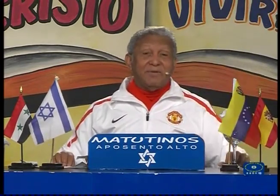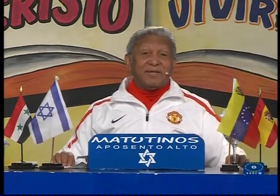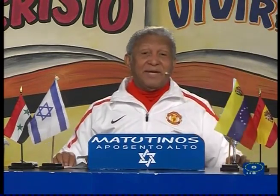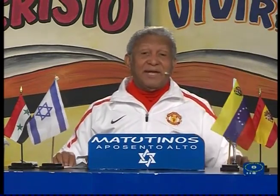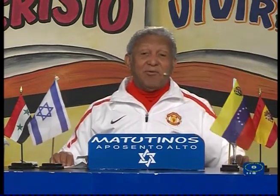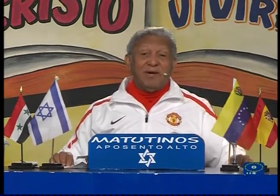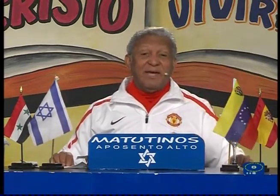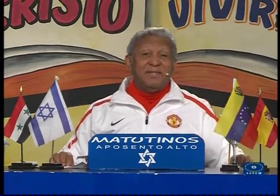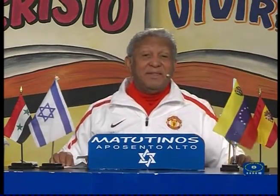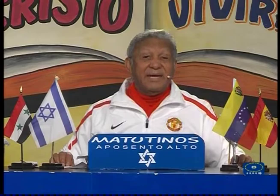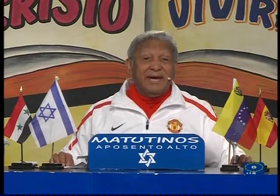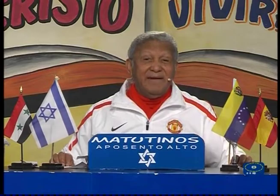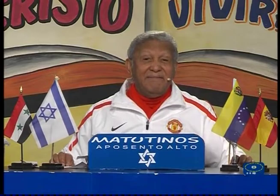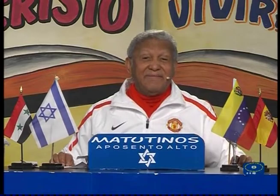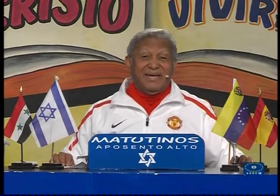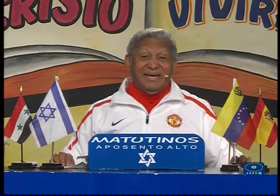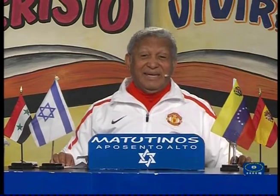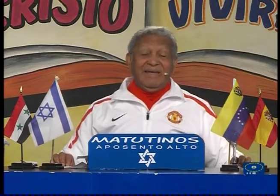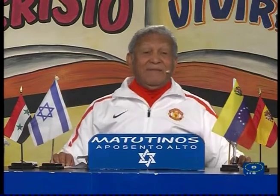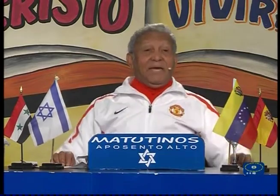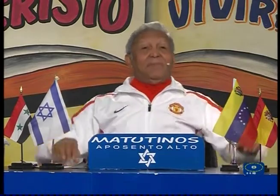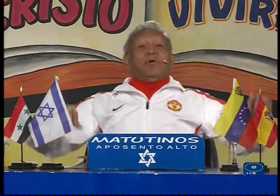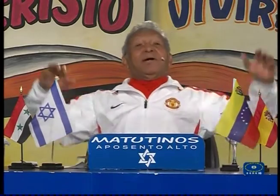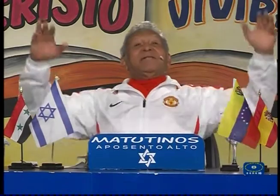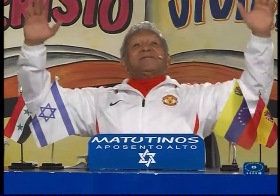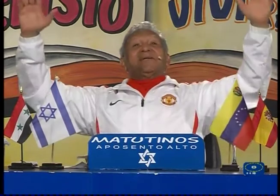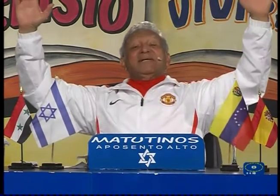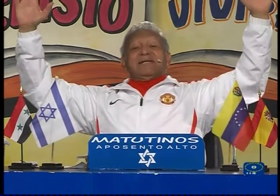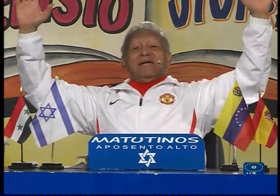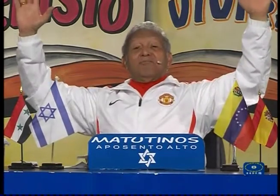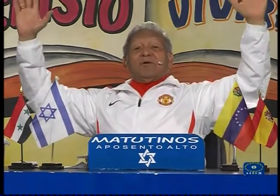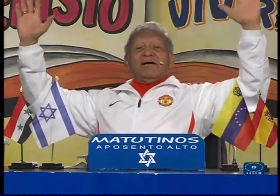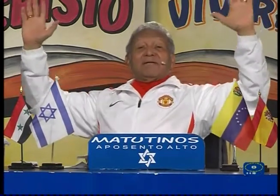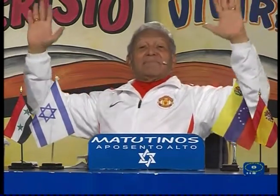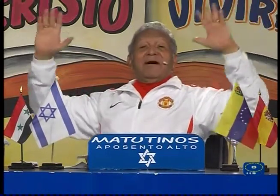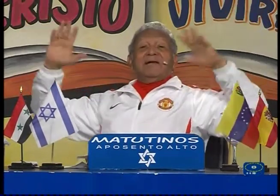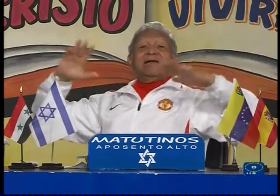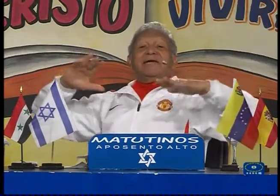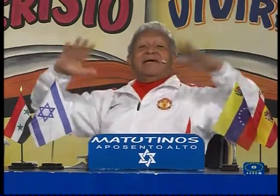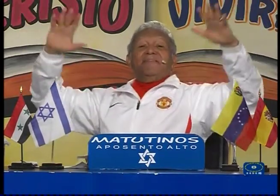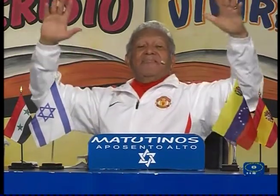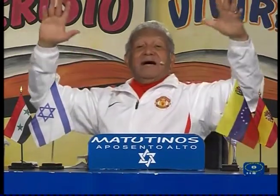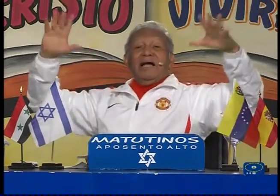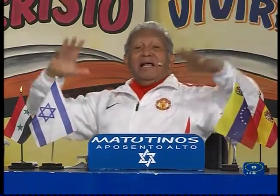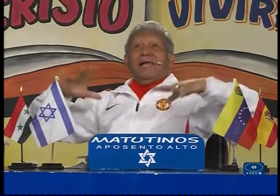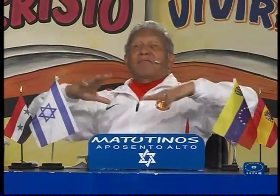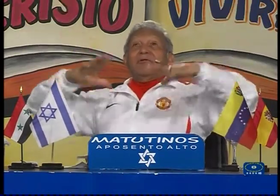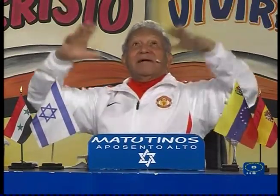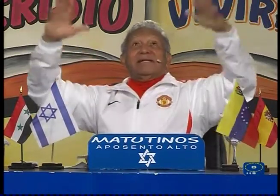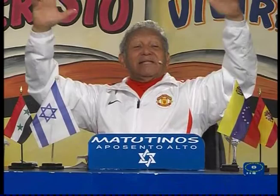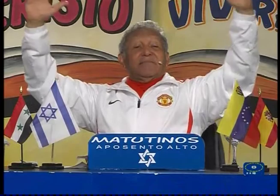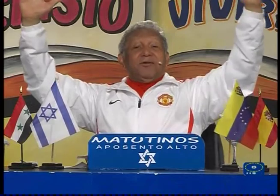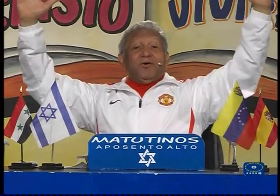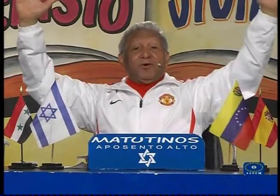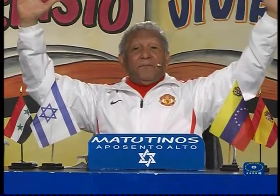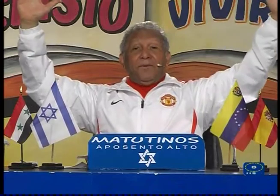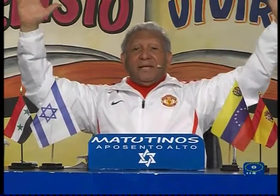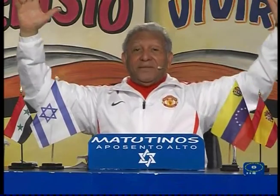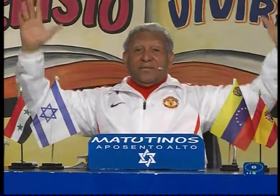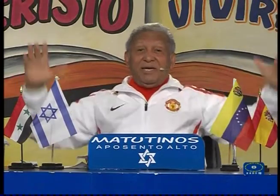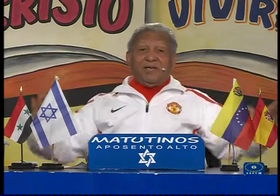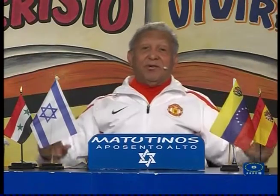se convirtiera en una indigente. Después de ser la mujer más linda, la mujer de